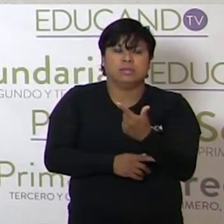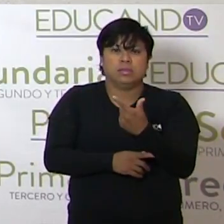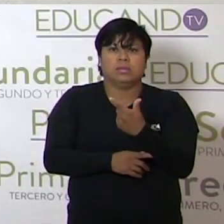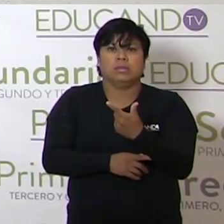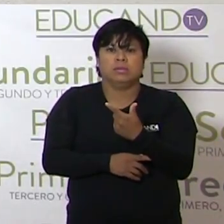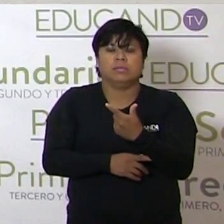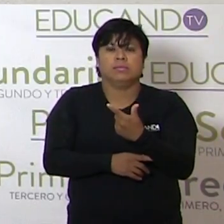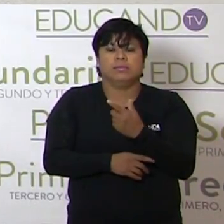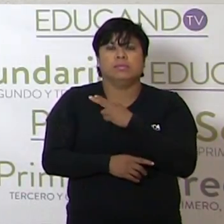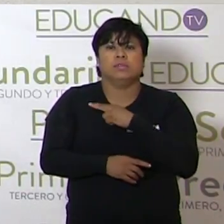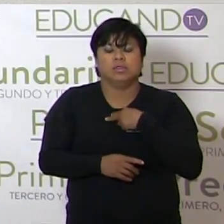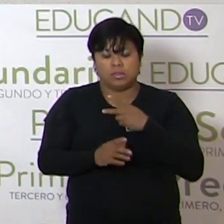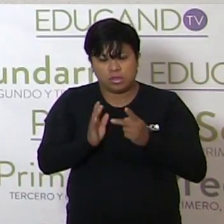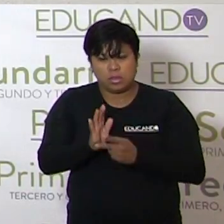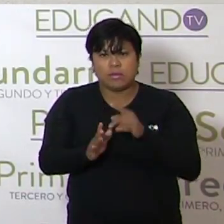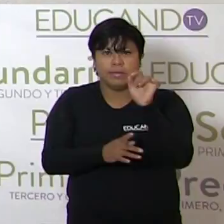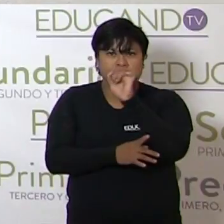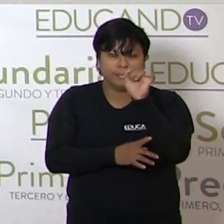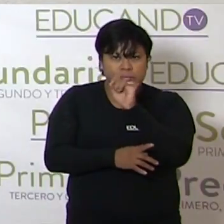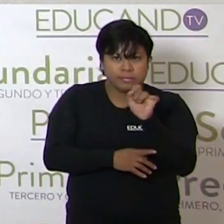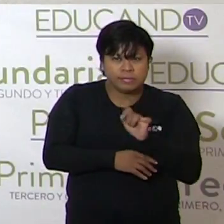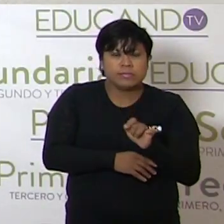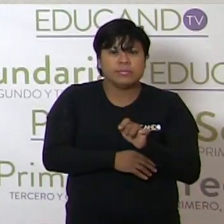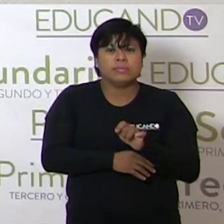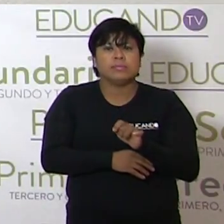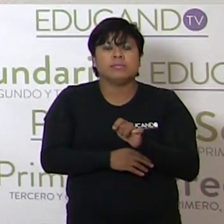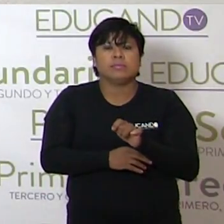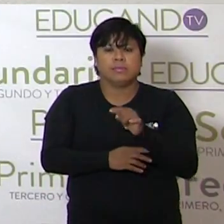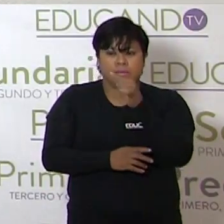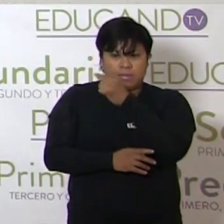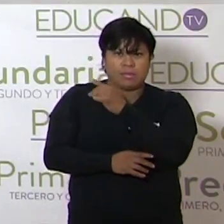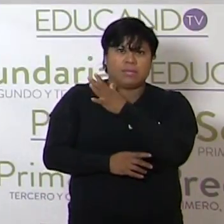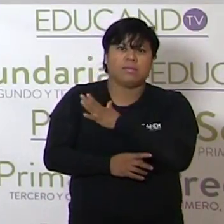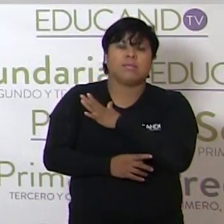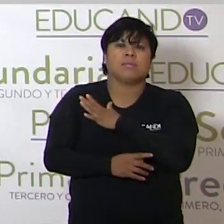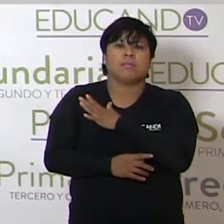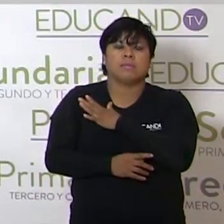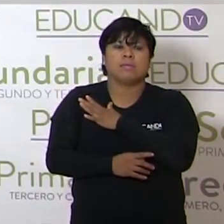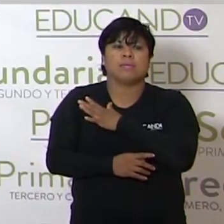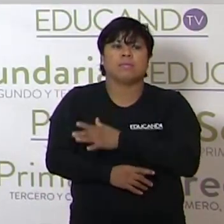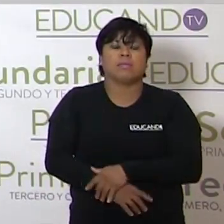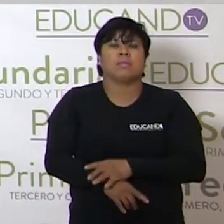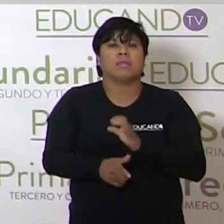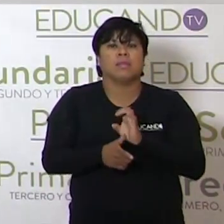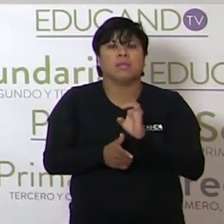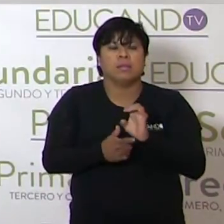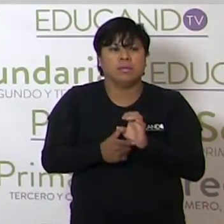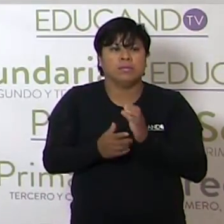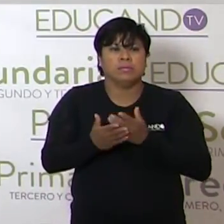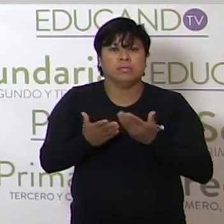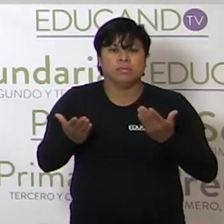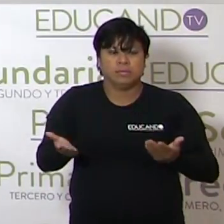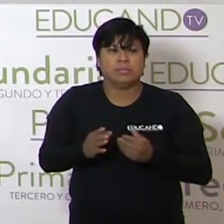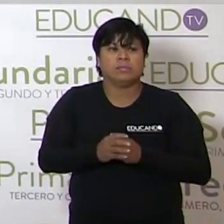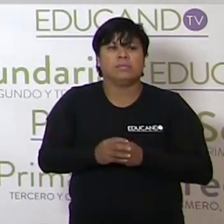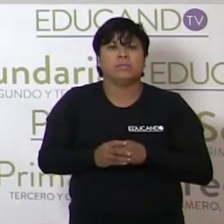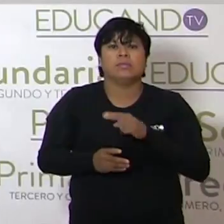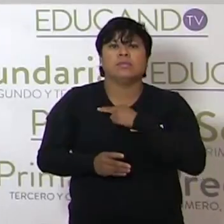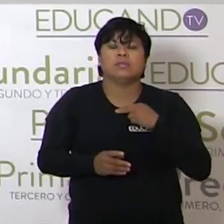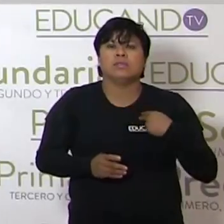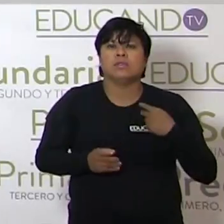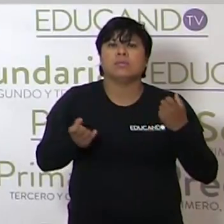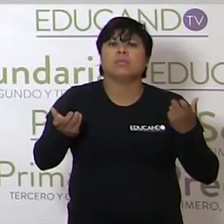a hacer el algoritmo tradicional. Aquí lo tenemos. Entonces, ahora sí, vamos a